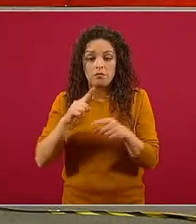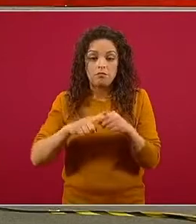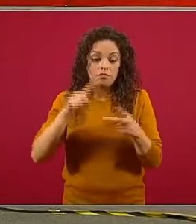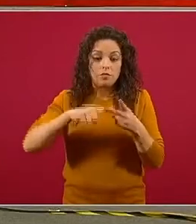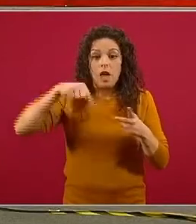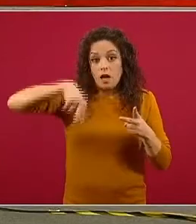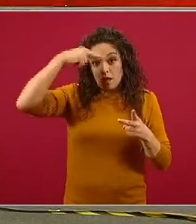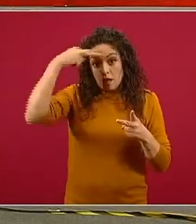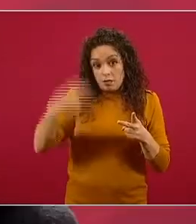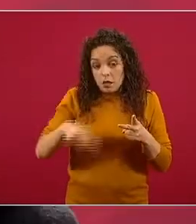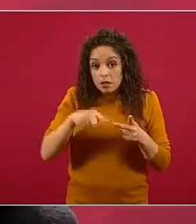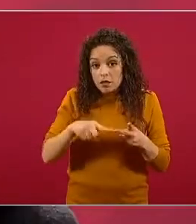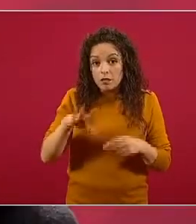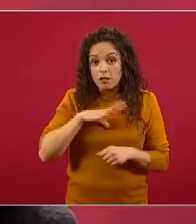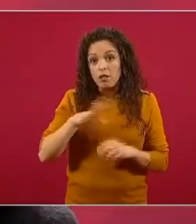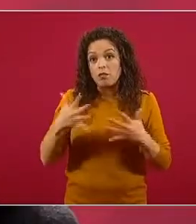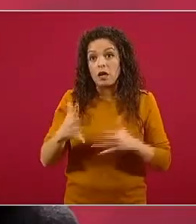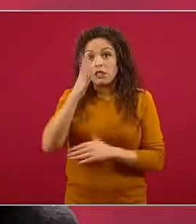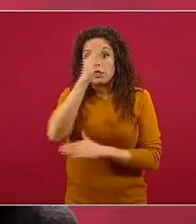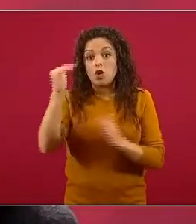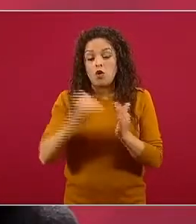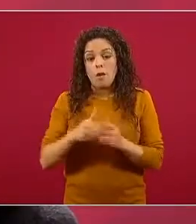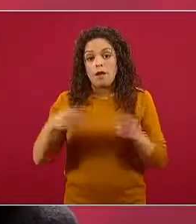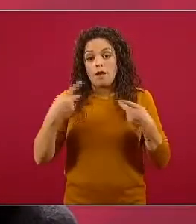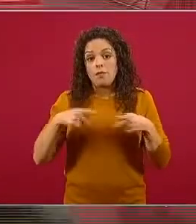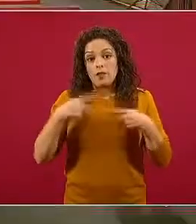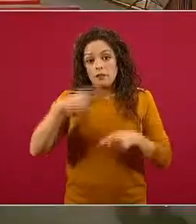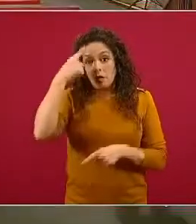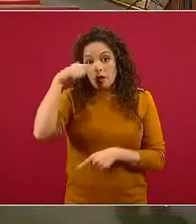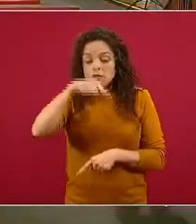hasta 5,000 personas en el proceso de estudio.